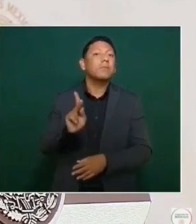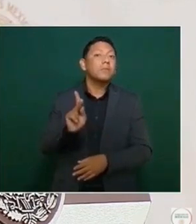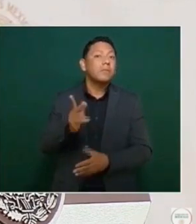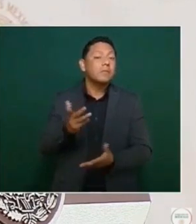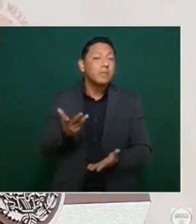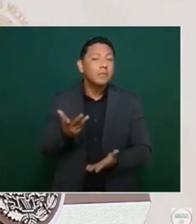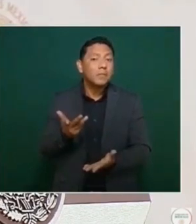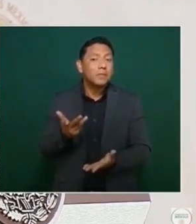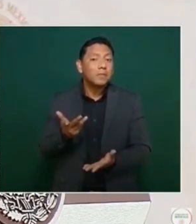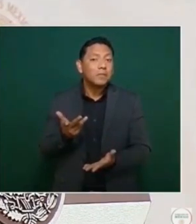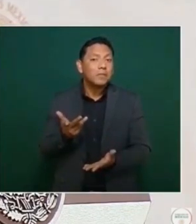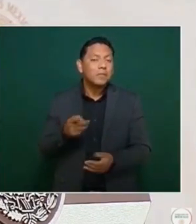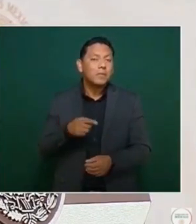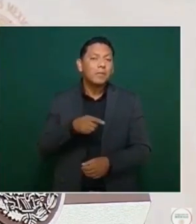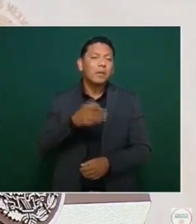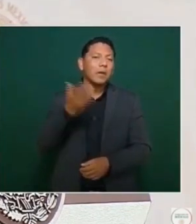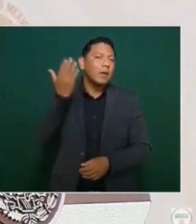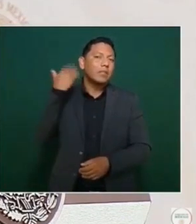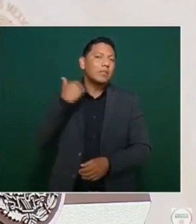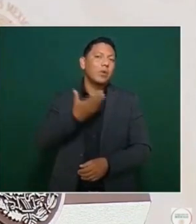son muy conservadores